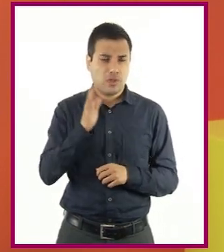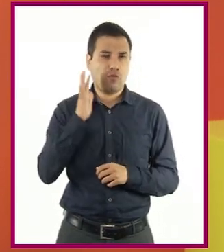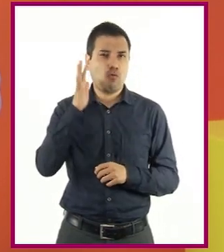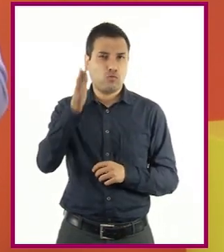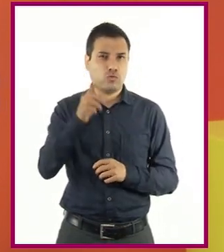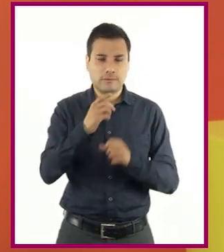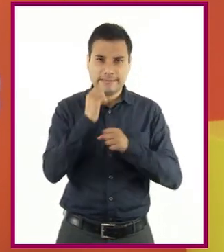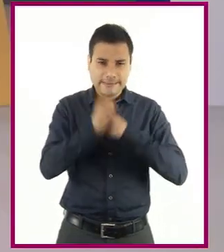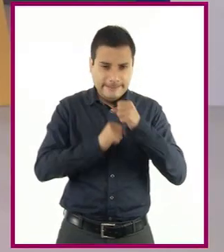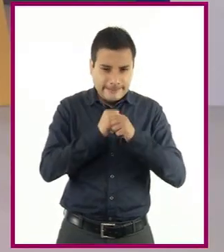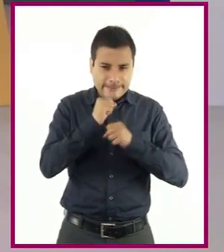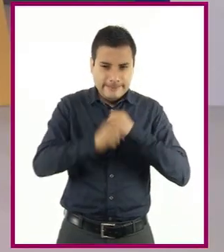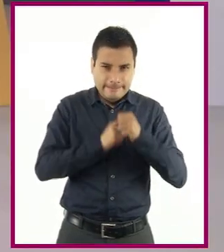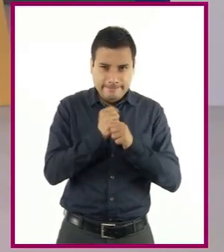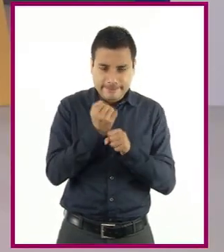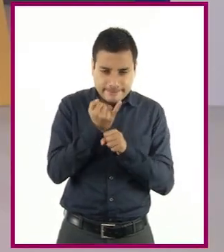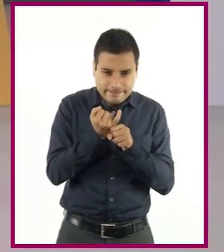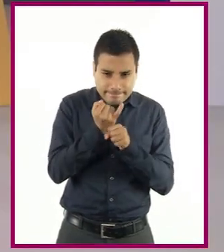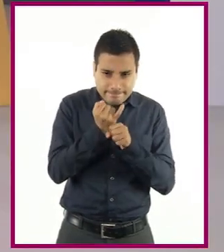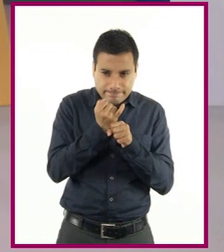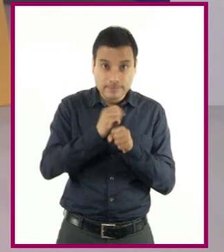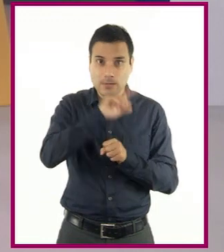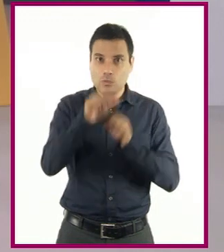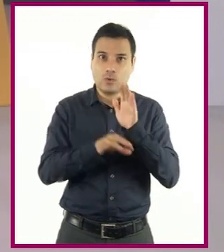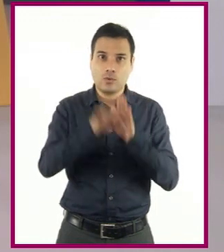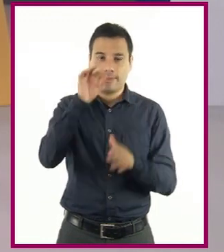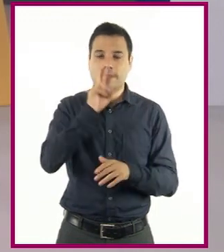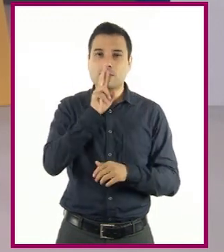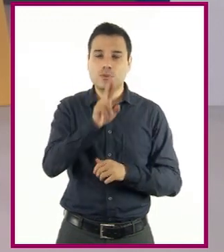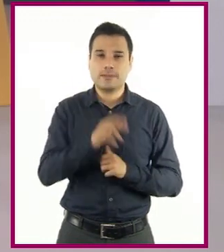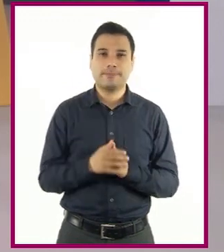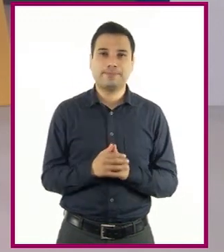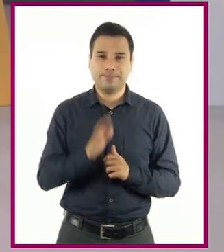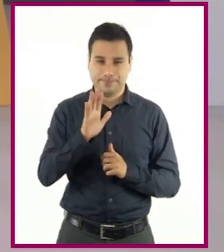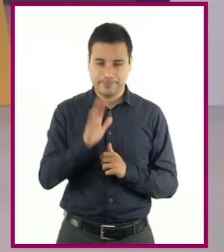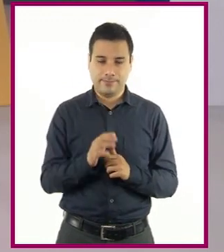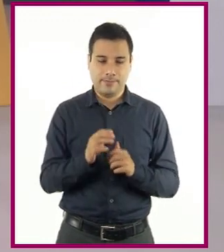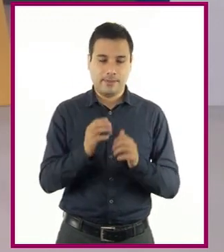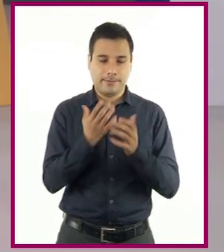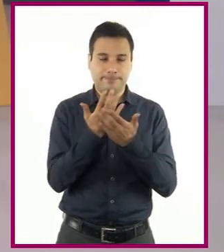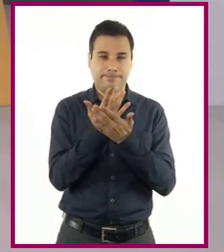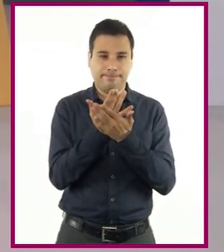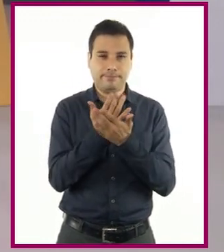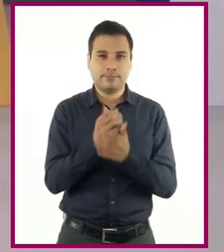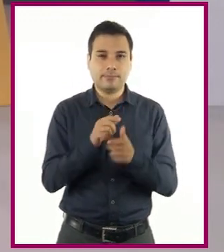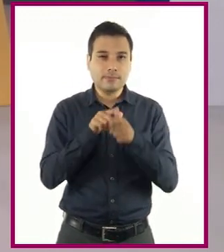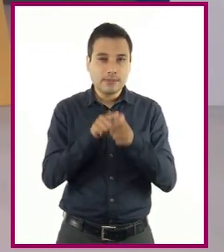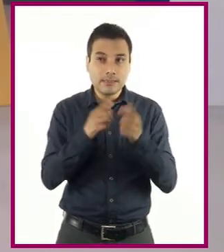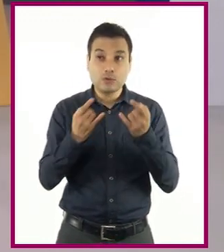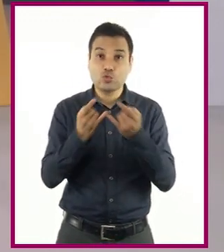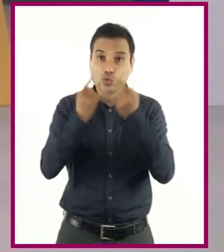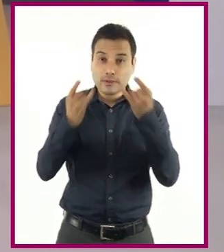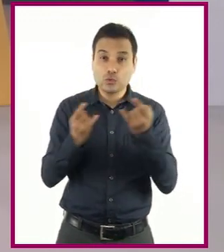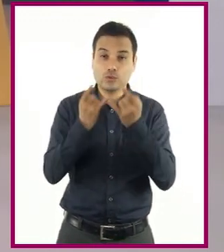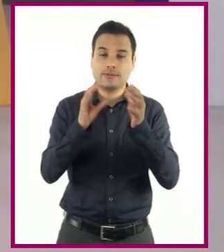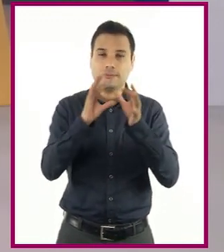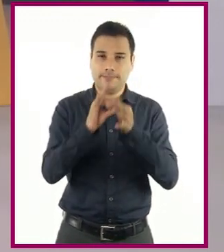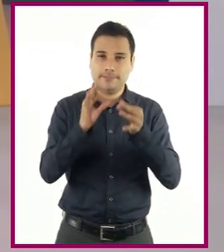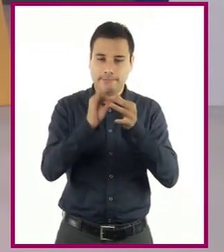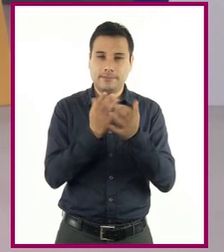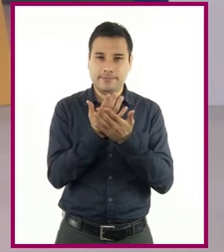años para expresarlo. Antes de continuar hablándoles sobre las demás aportaciones de este maravilloso físico